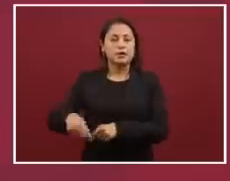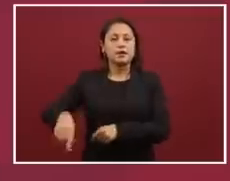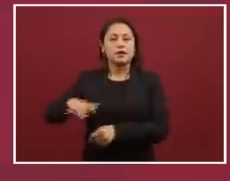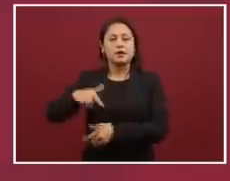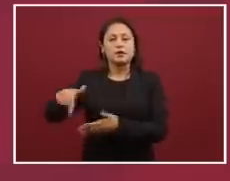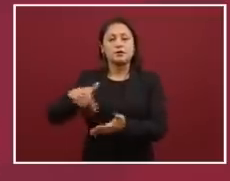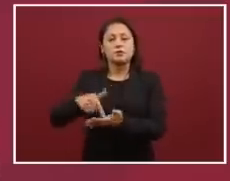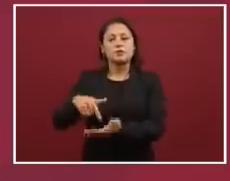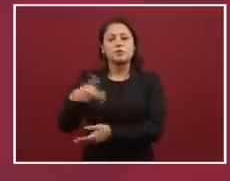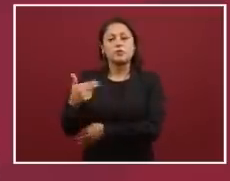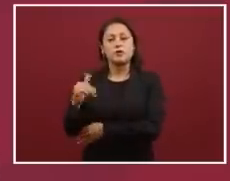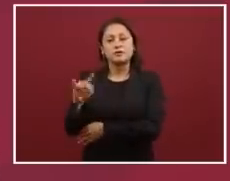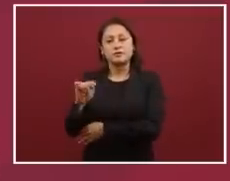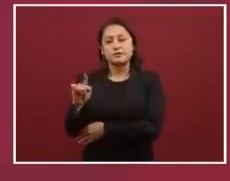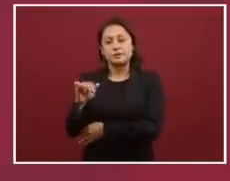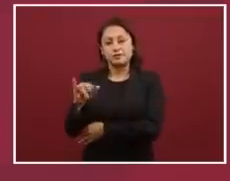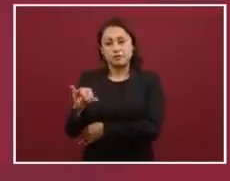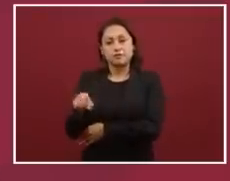mencionas, en esa